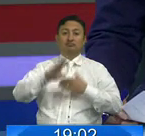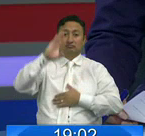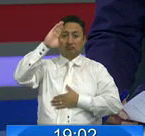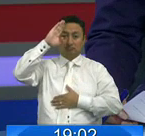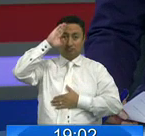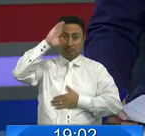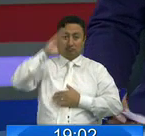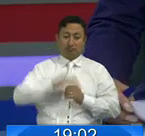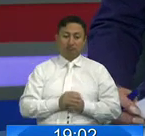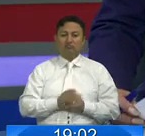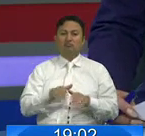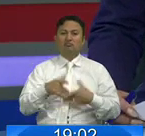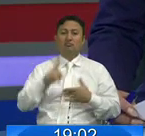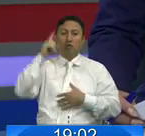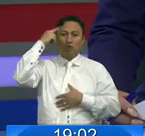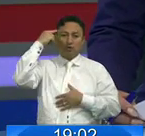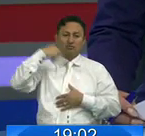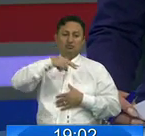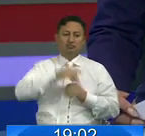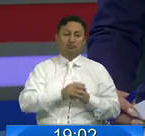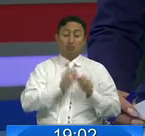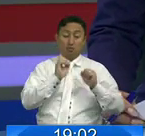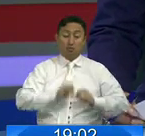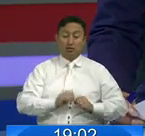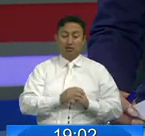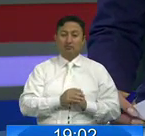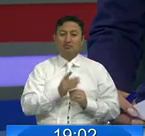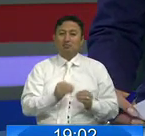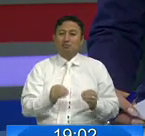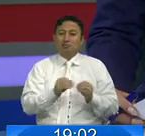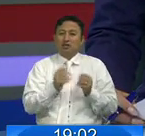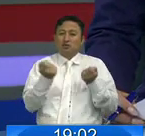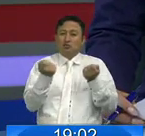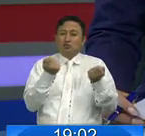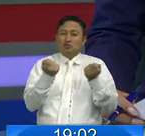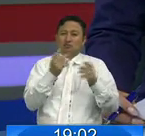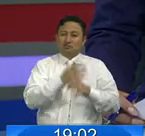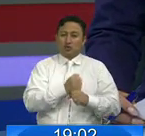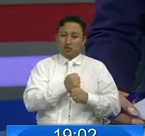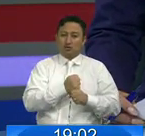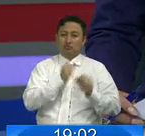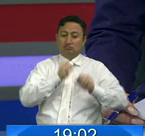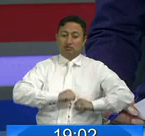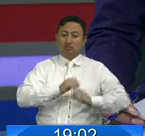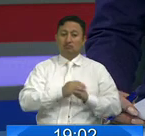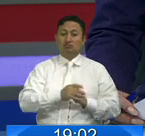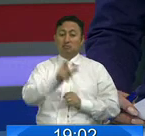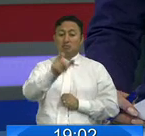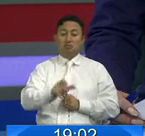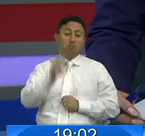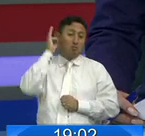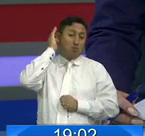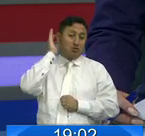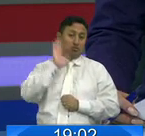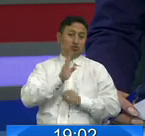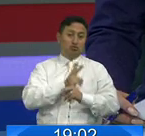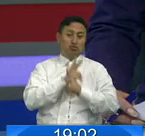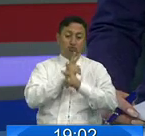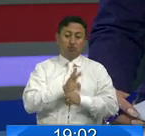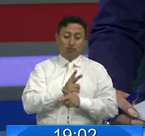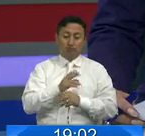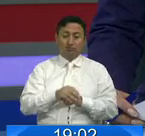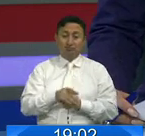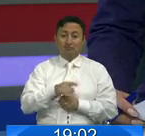que el régimen analiza la posibilidad de implementar mayores mecanismos de seguridad para la protección de las mujeres que se encuentren en